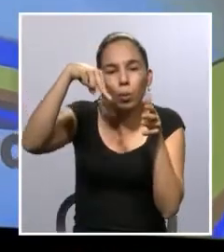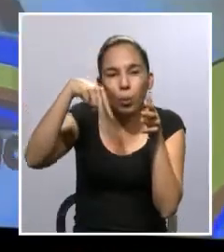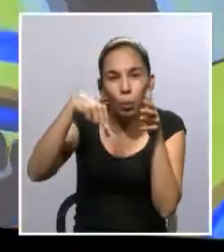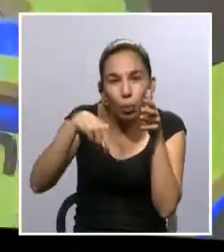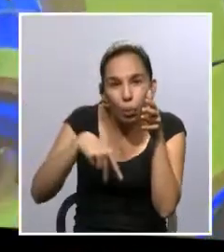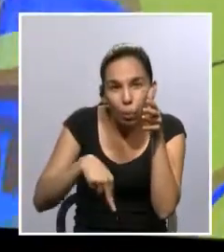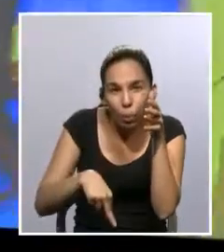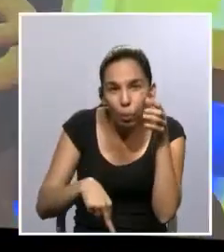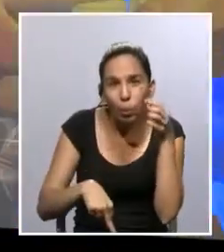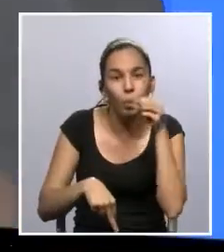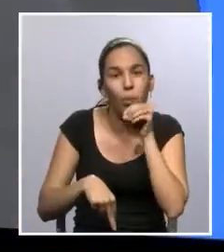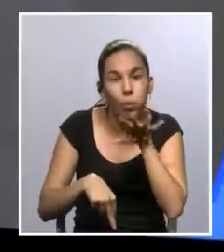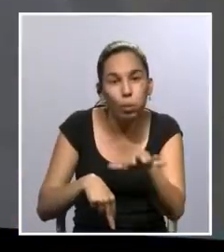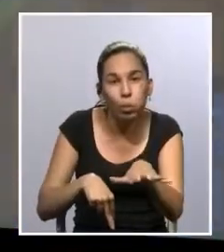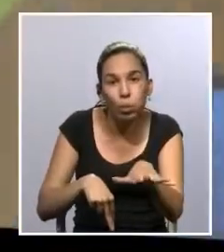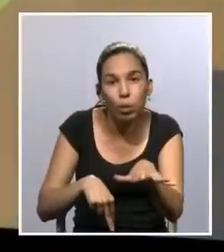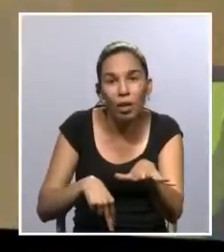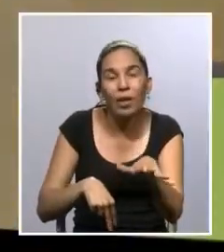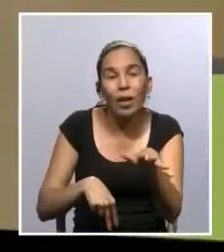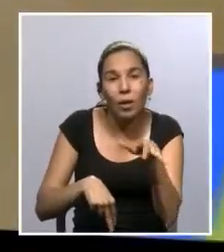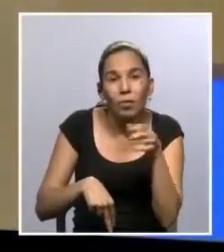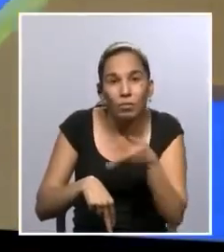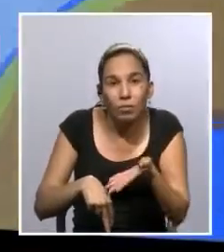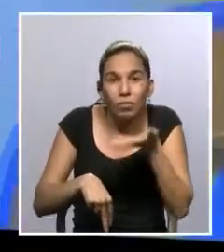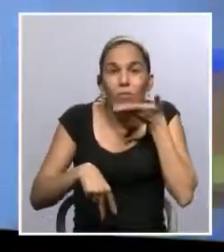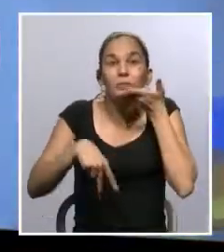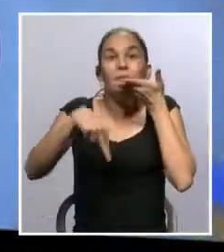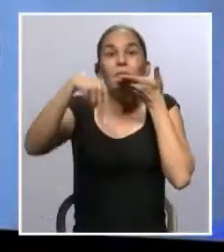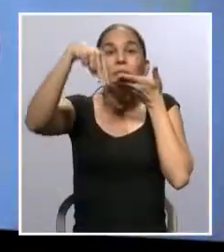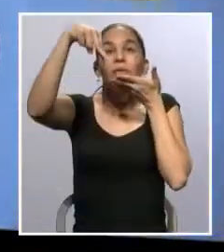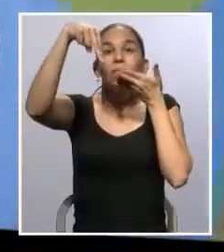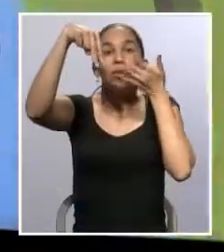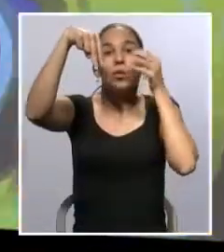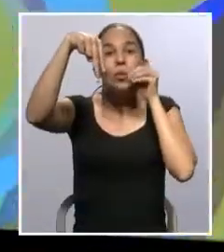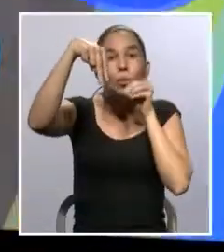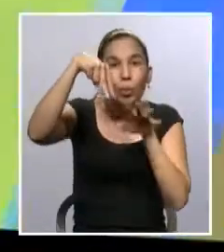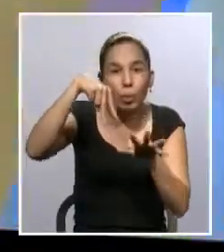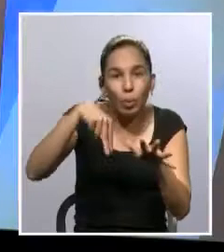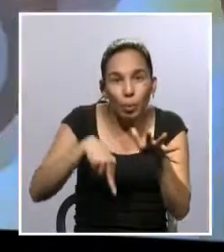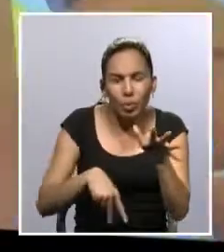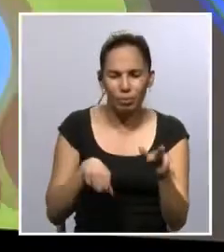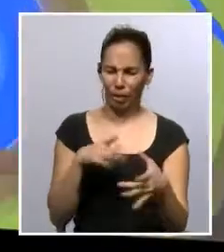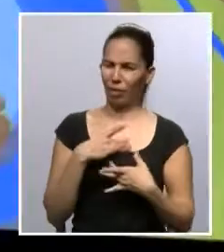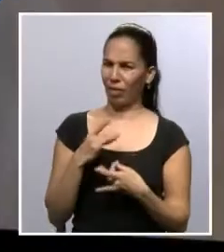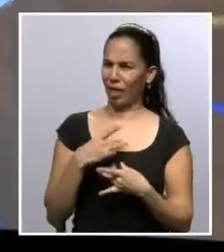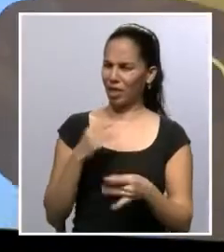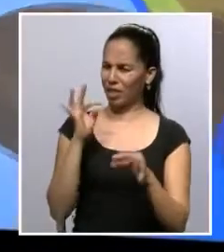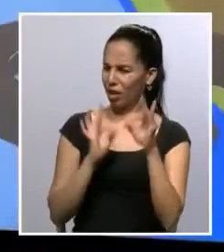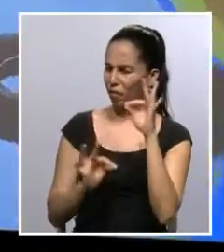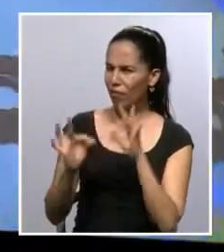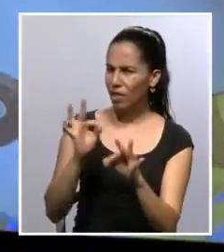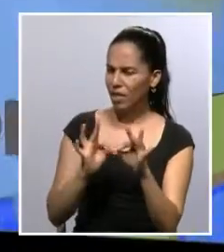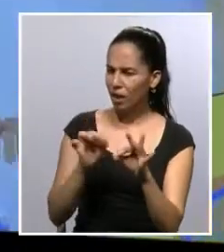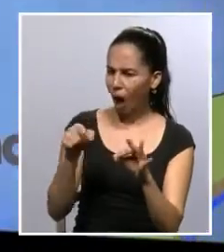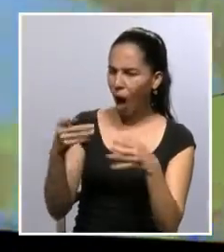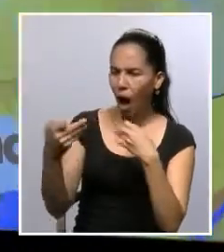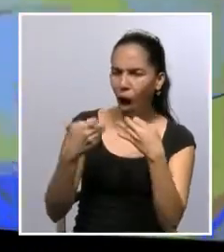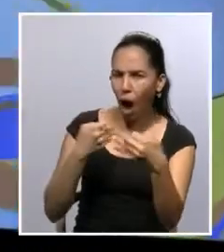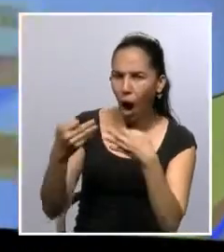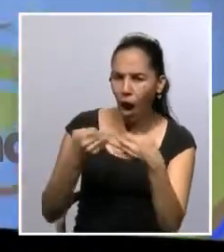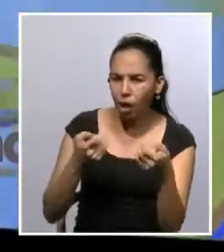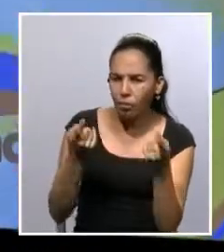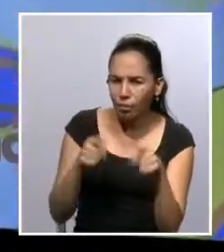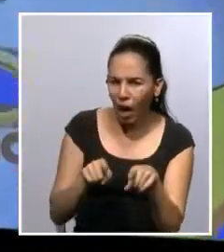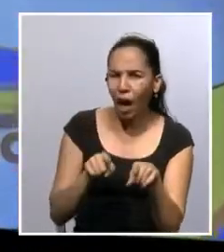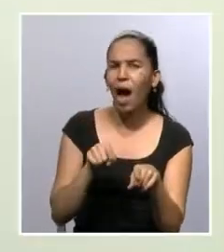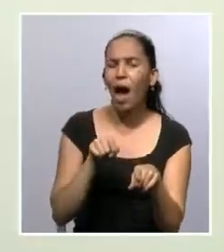el aire y bajo un poquito. Sí. Eso, qué interesante esta parte de la física. ¿Cómo nos explica esos fenómenos?